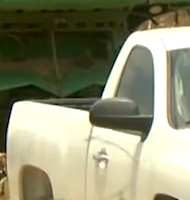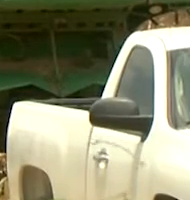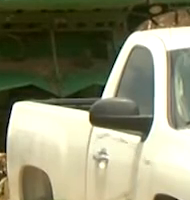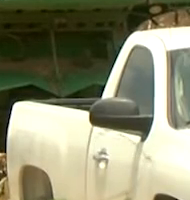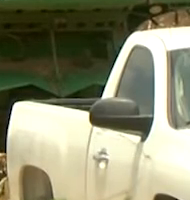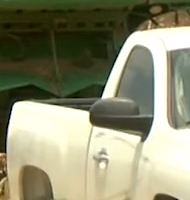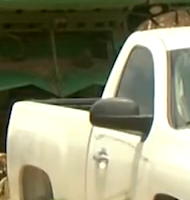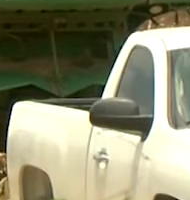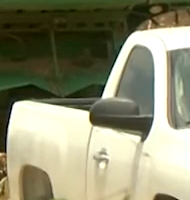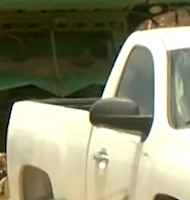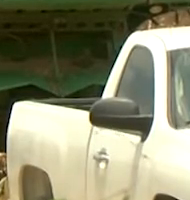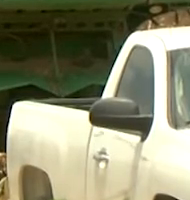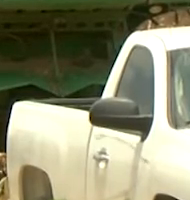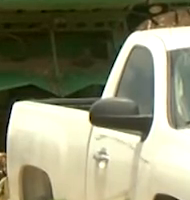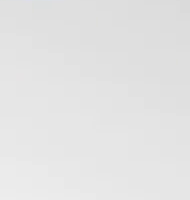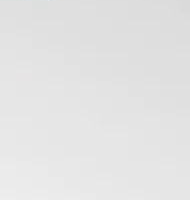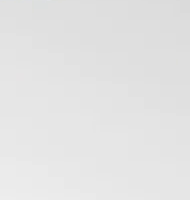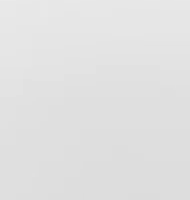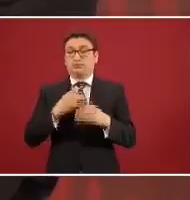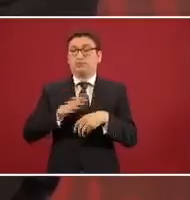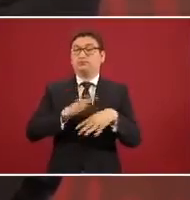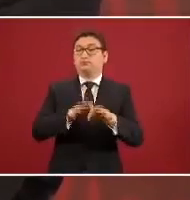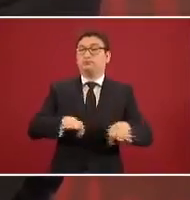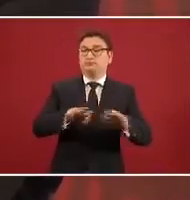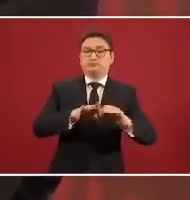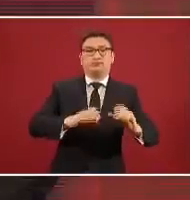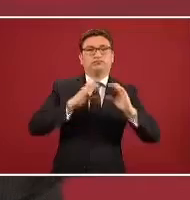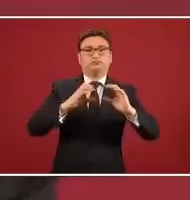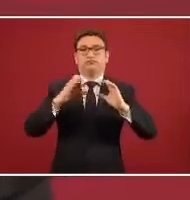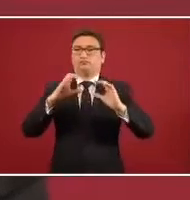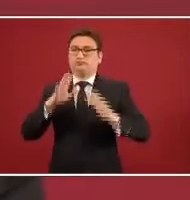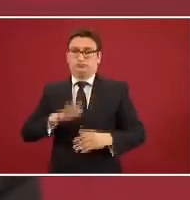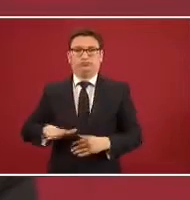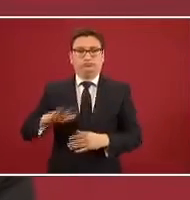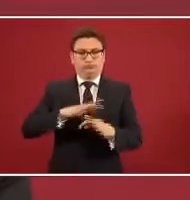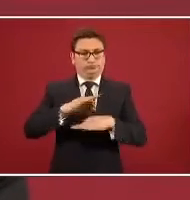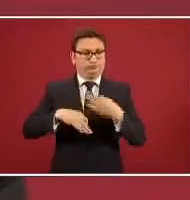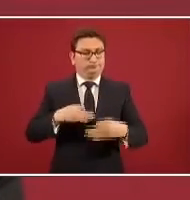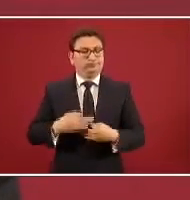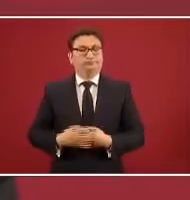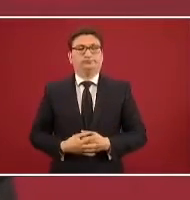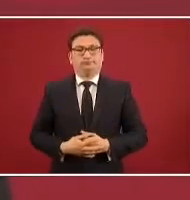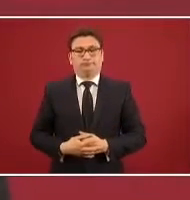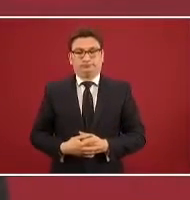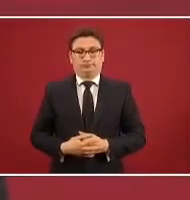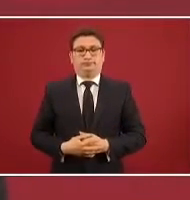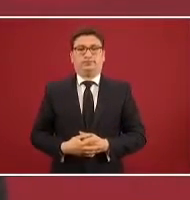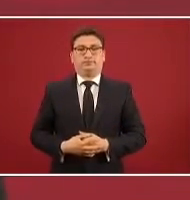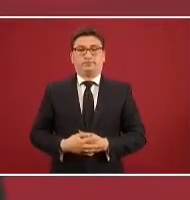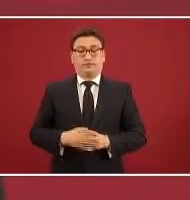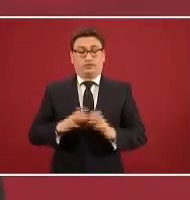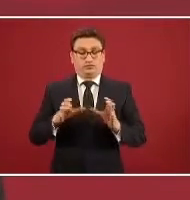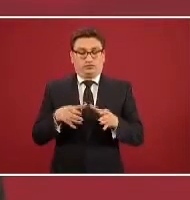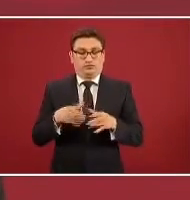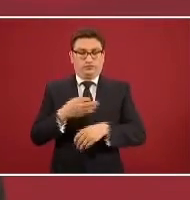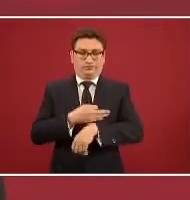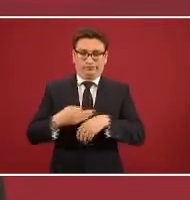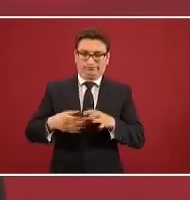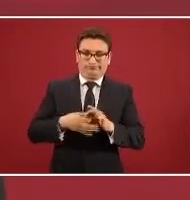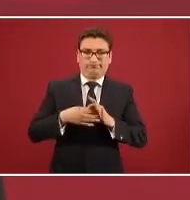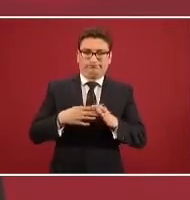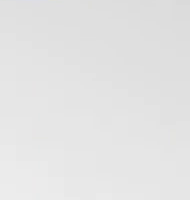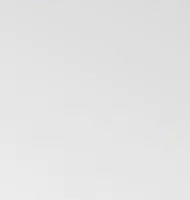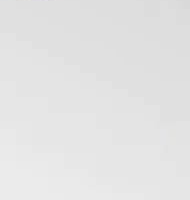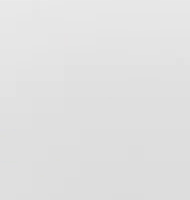aterrizado a las cuentas de productores. A 2 años del triunfo, la 4T ha dejado mucho que desear, así lo dice